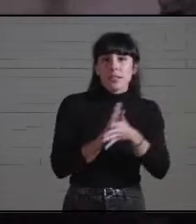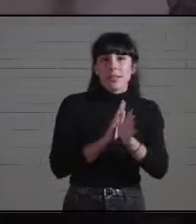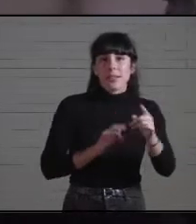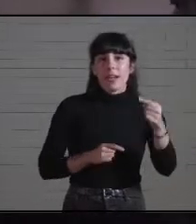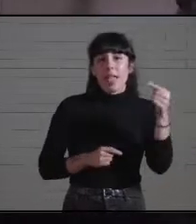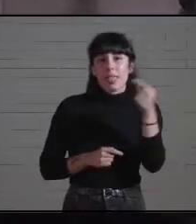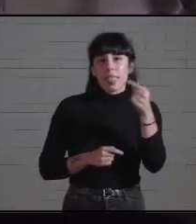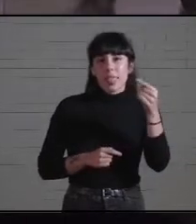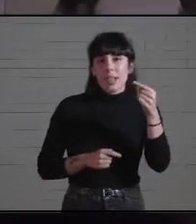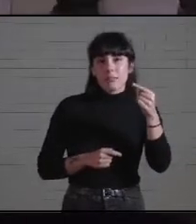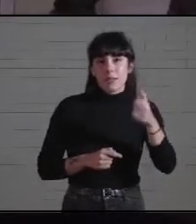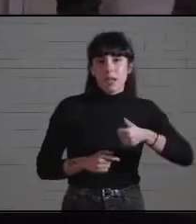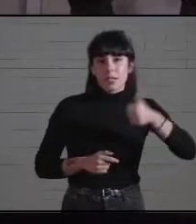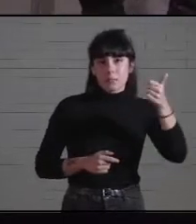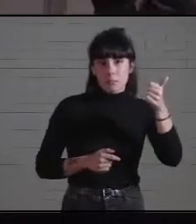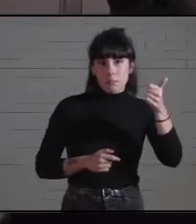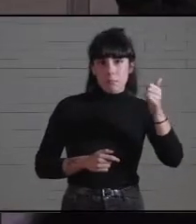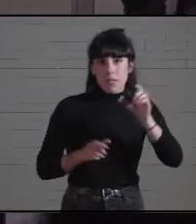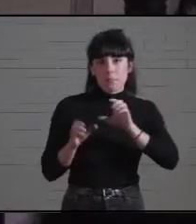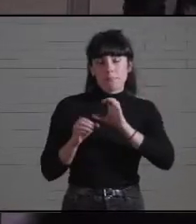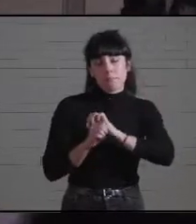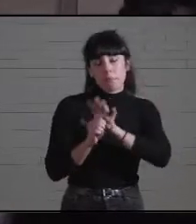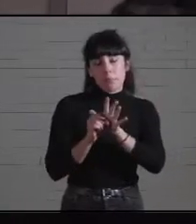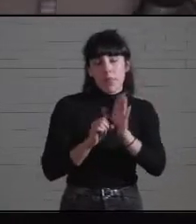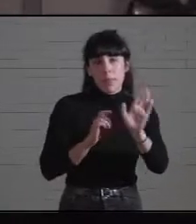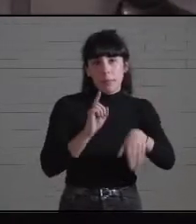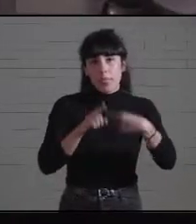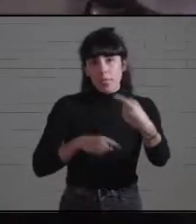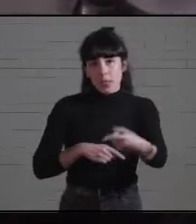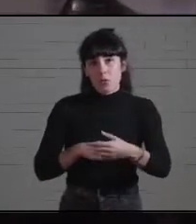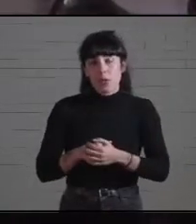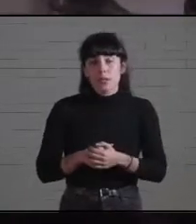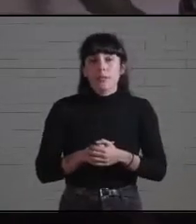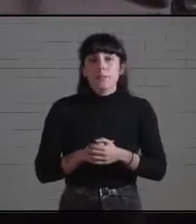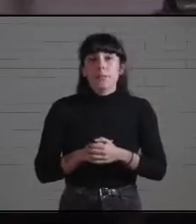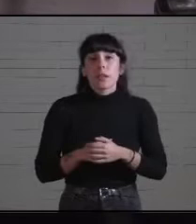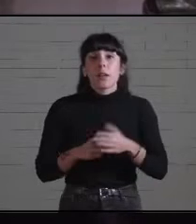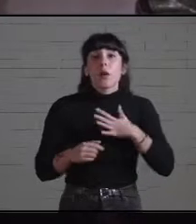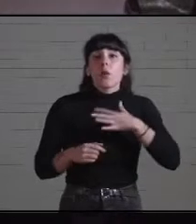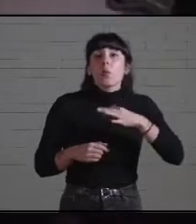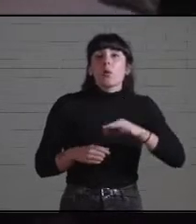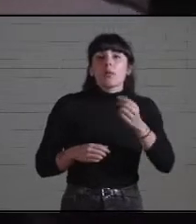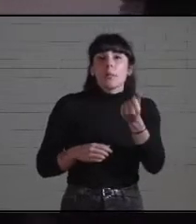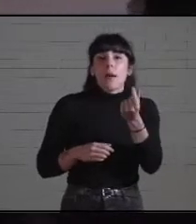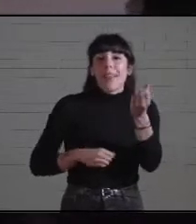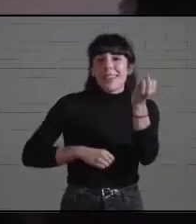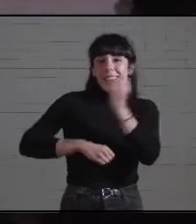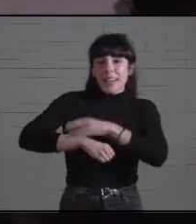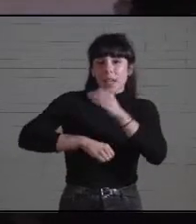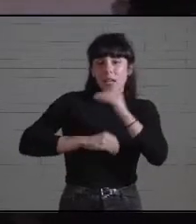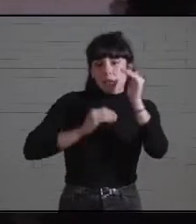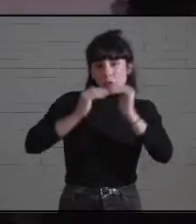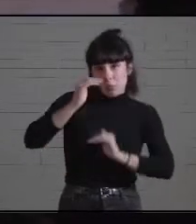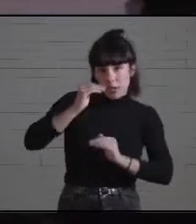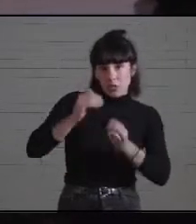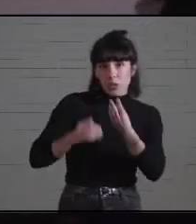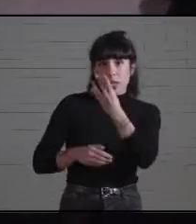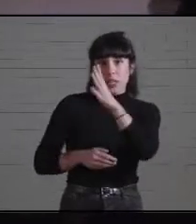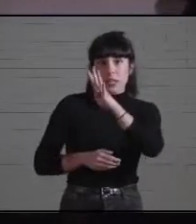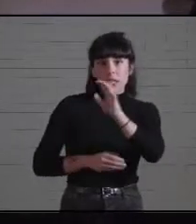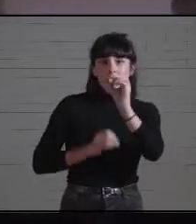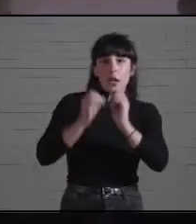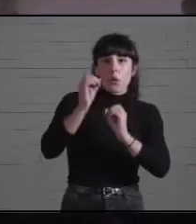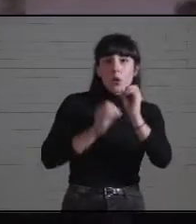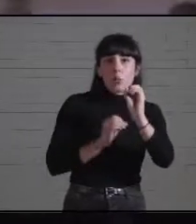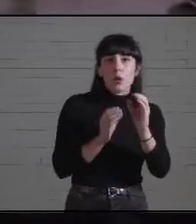hemos mostrado menos intensidad laboral, también menos ingresos, y el 34% de